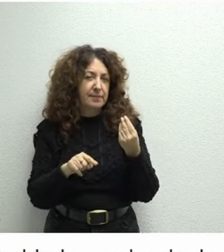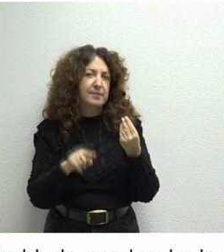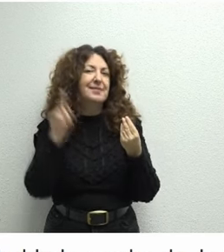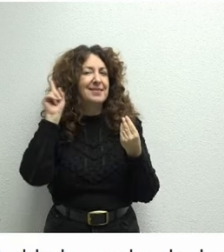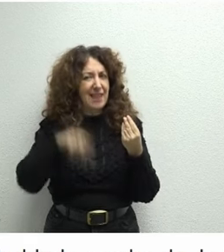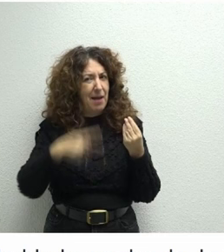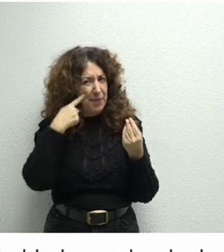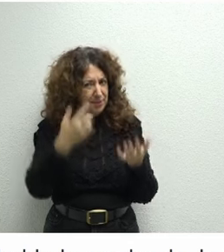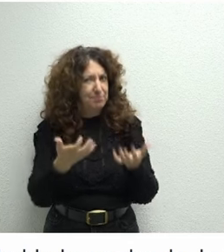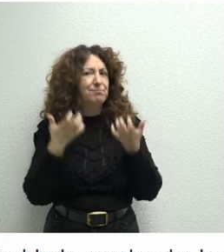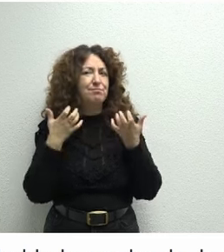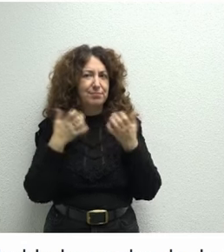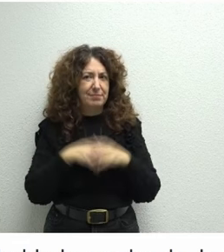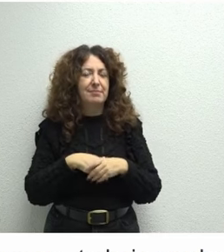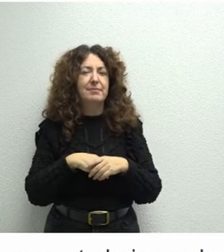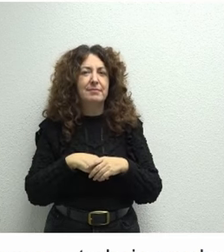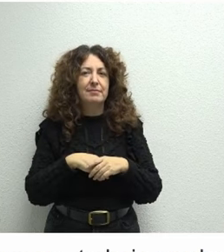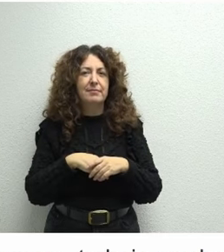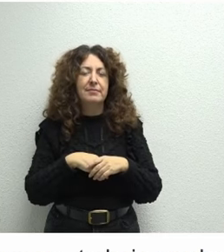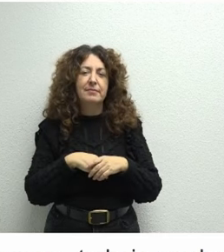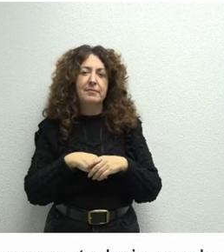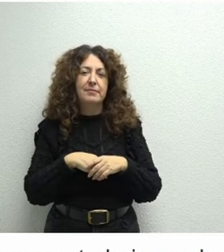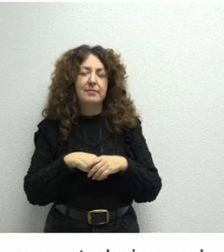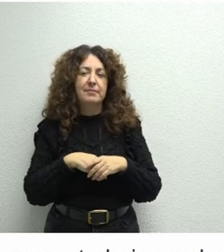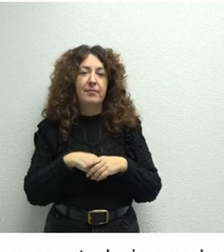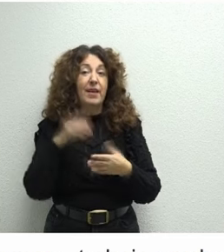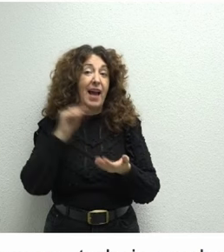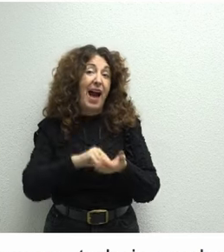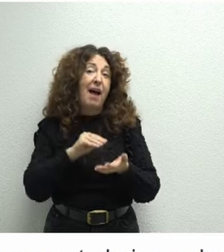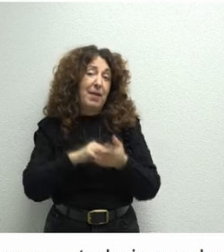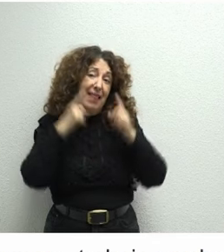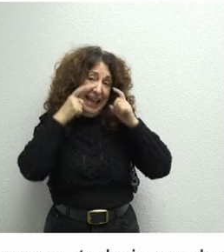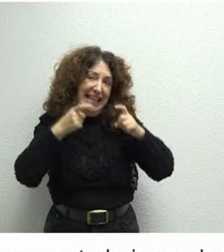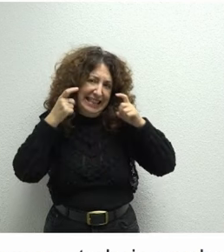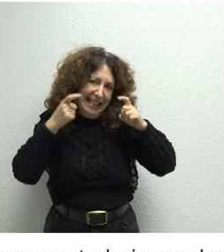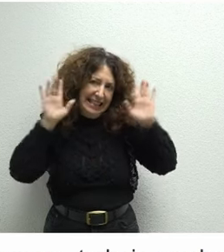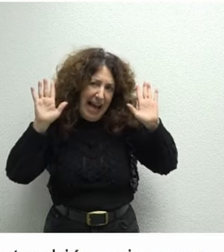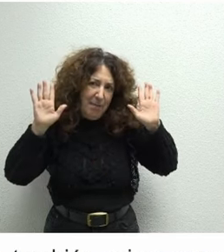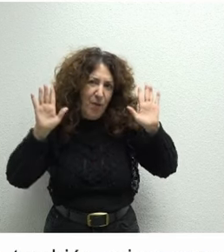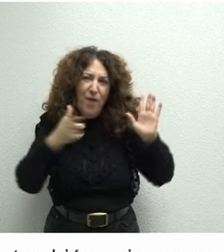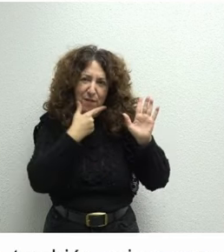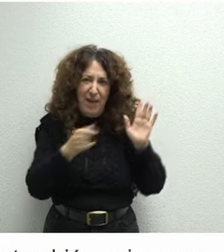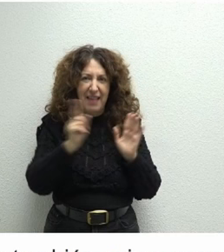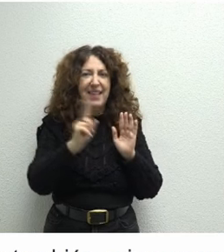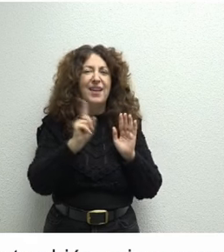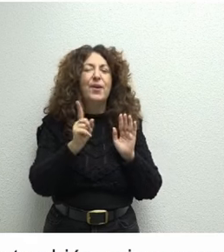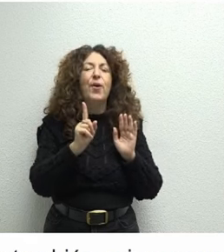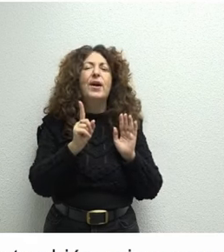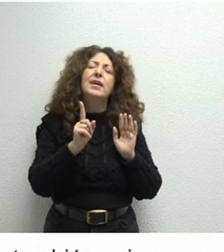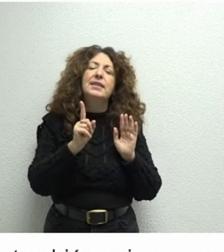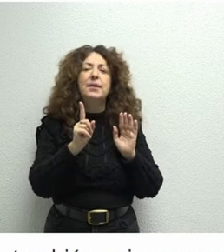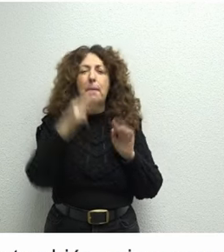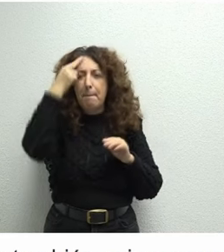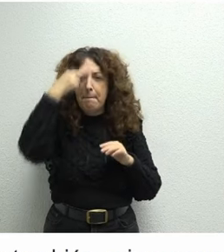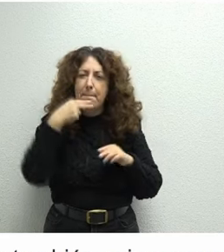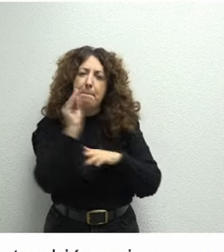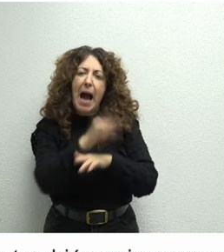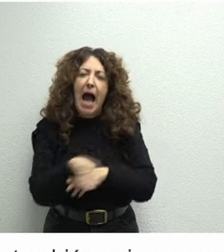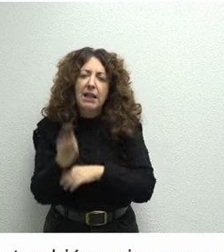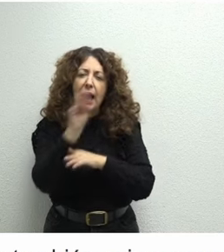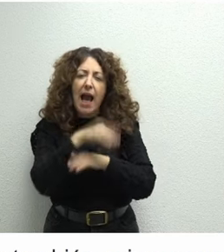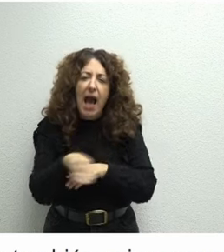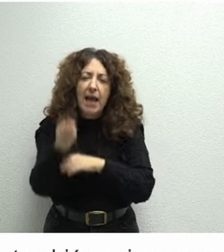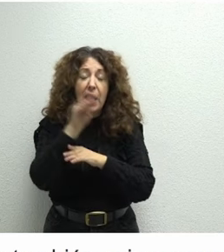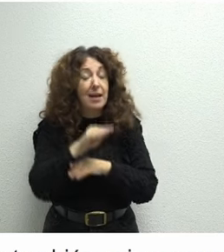quiero remarcarlo intentando de alguna manera que a veces no es fácil eh siendo no muy paternalista porque los pacientes